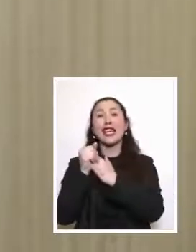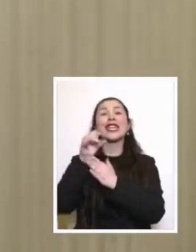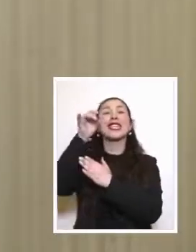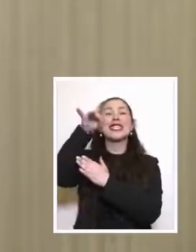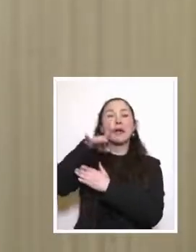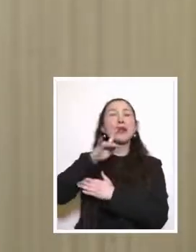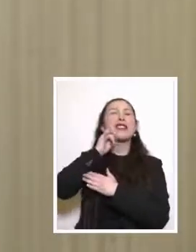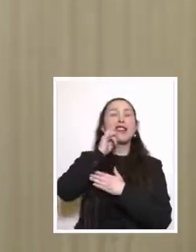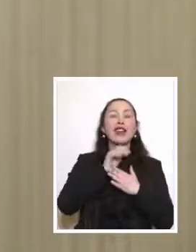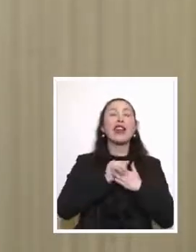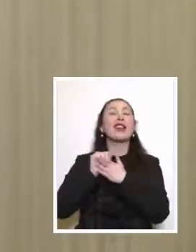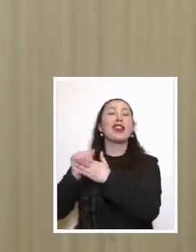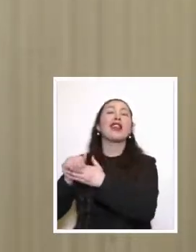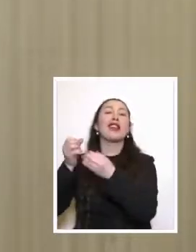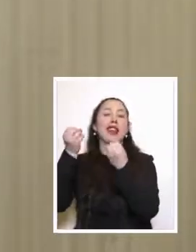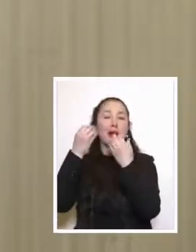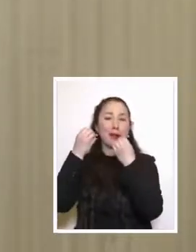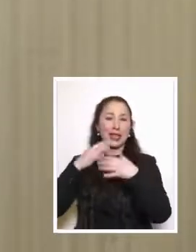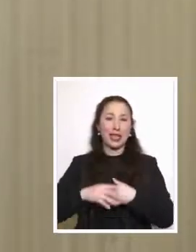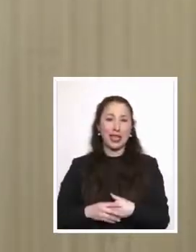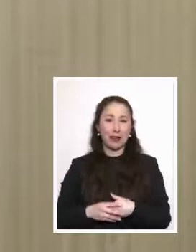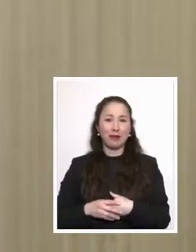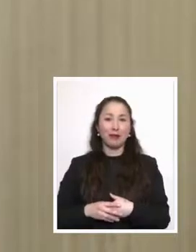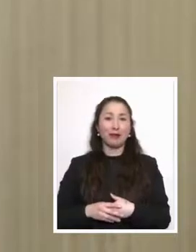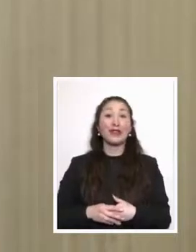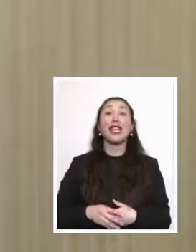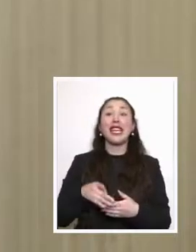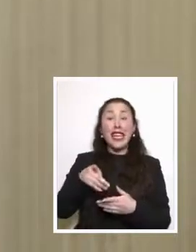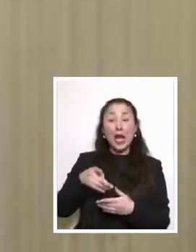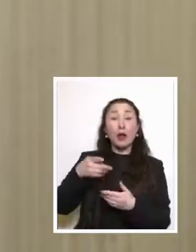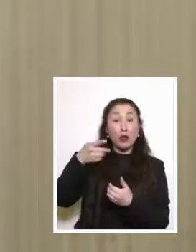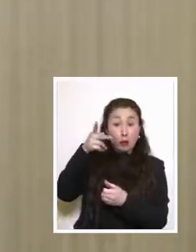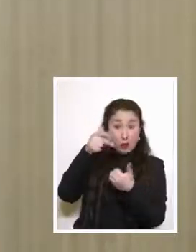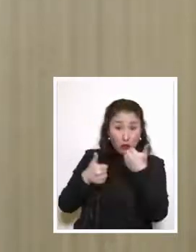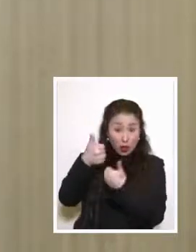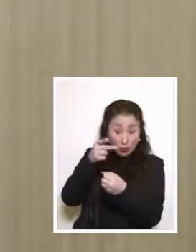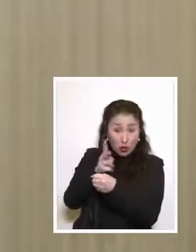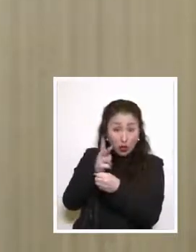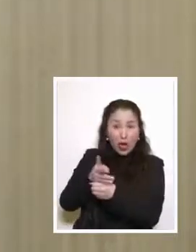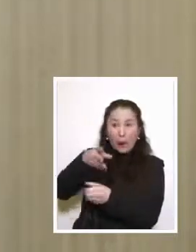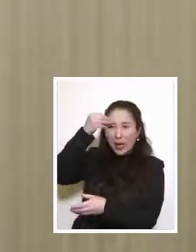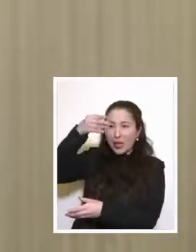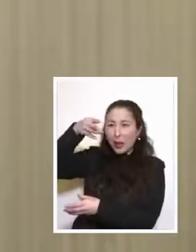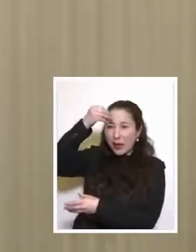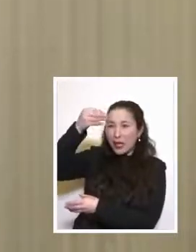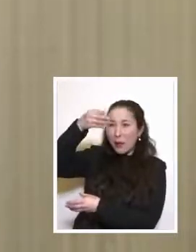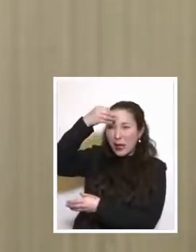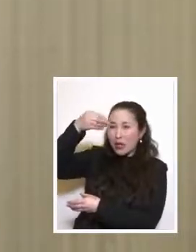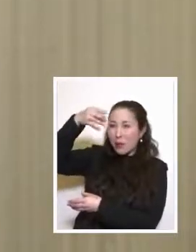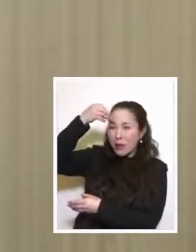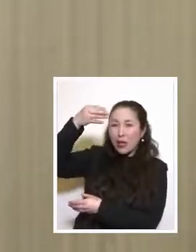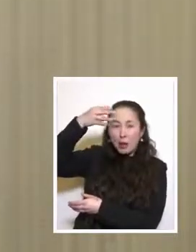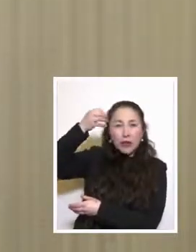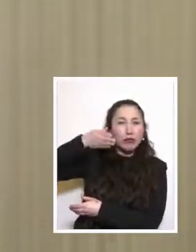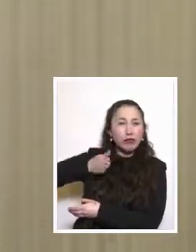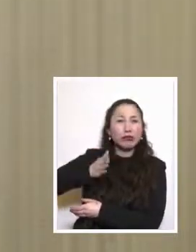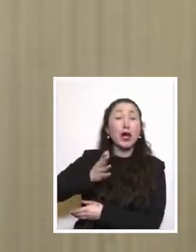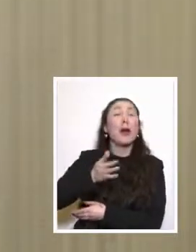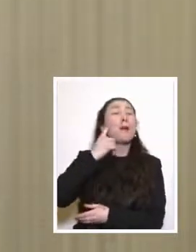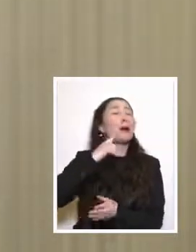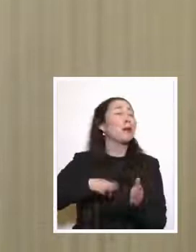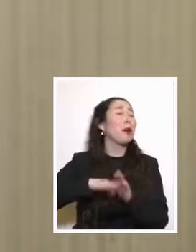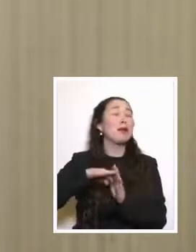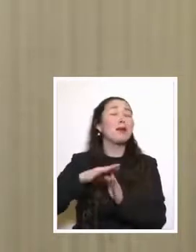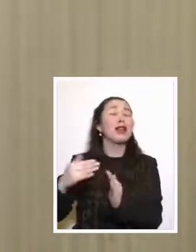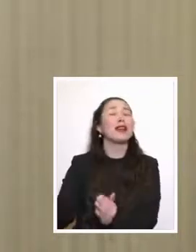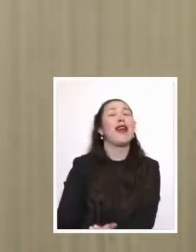del aprendizaje, que sean formados continuamente, adecuadamente reclutados y, por sobre todo, apoyados, ¿no?,